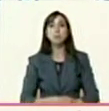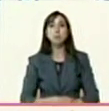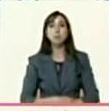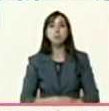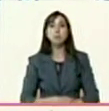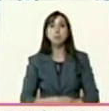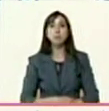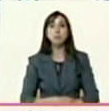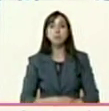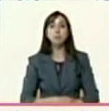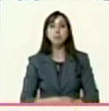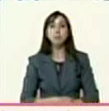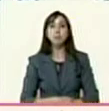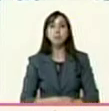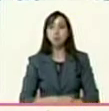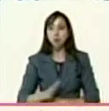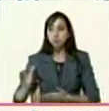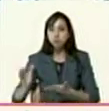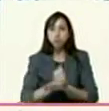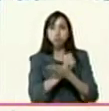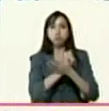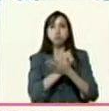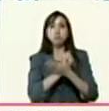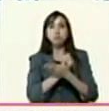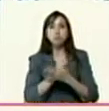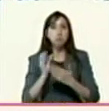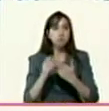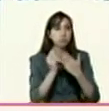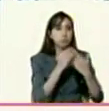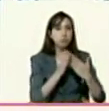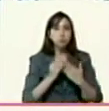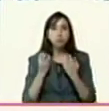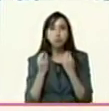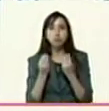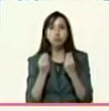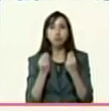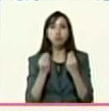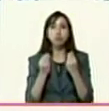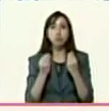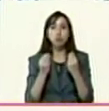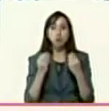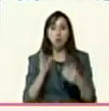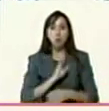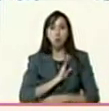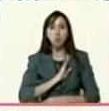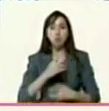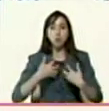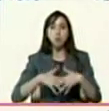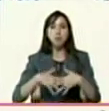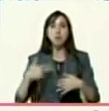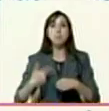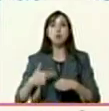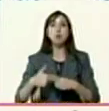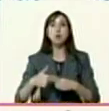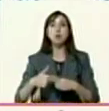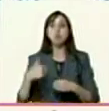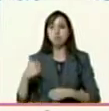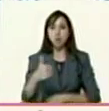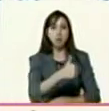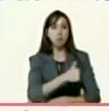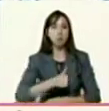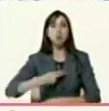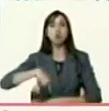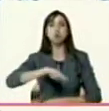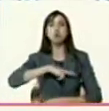millones de dólares que son de nuestra empresa petrolera, es de todos ustedes, todos los venezolanos. Muchas